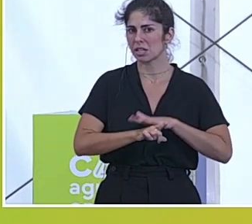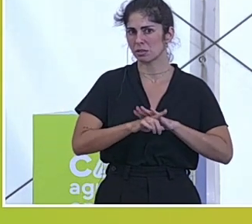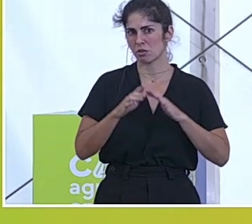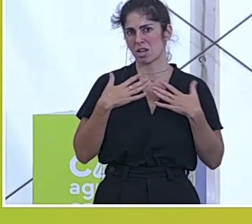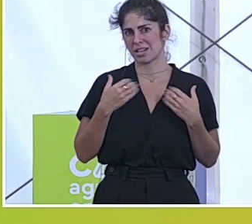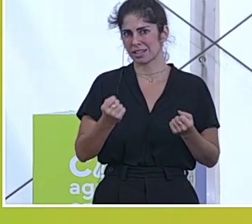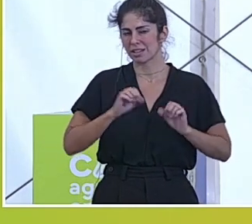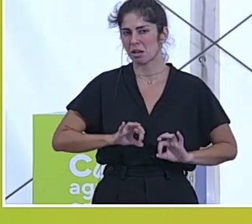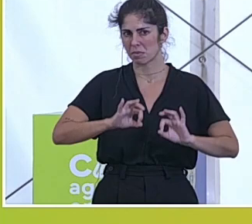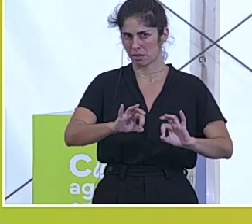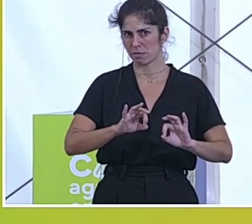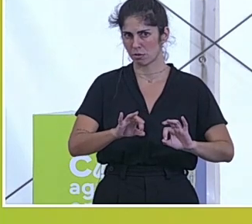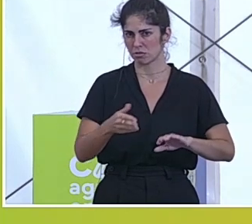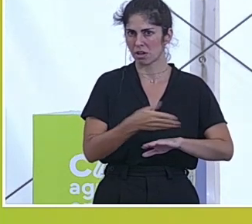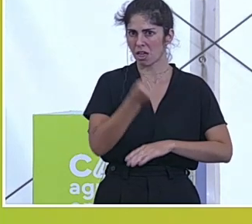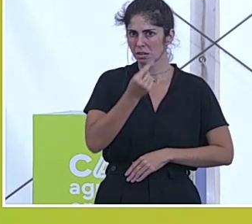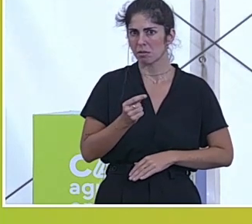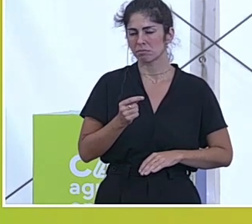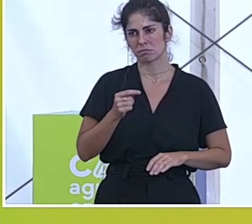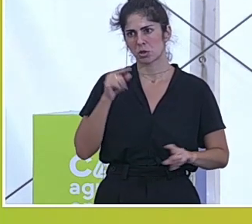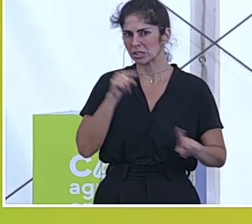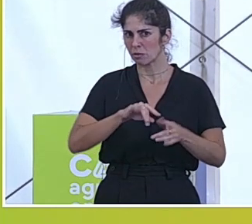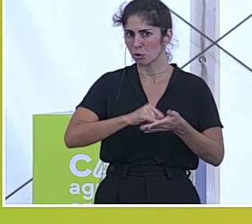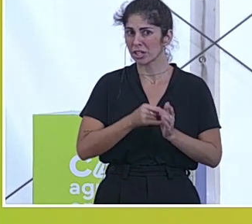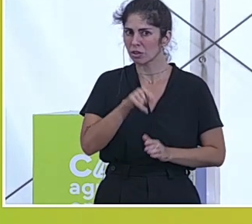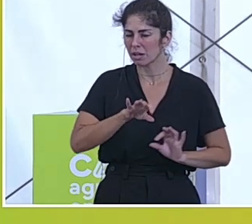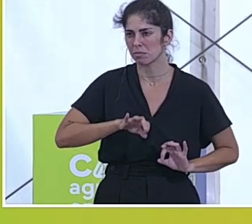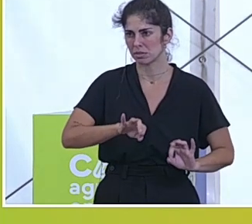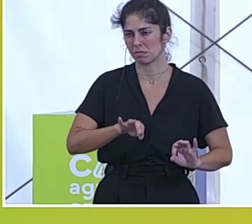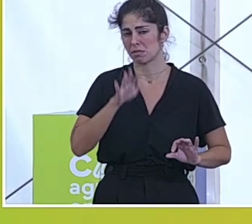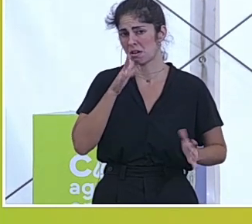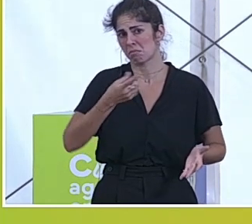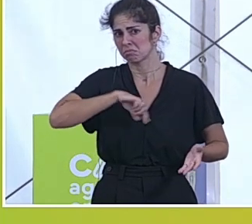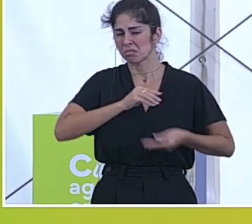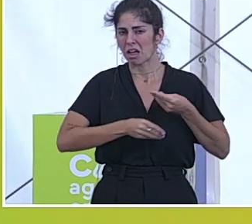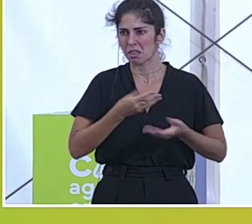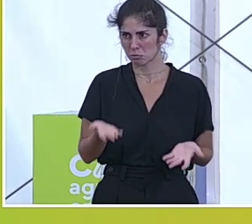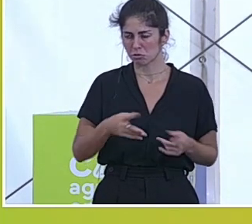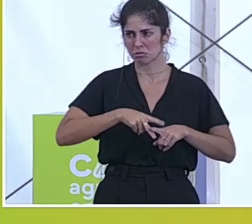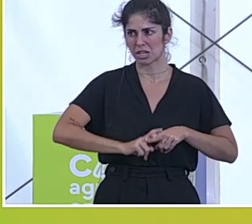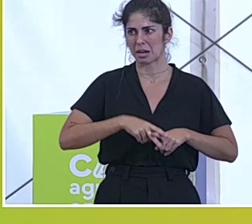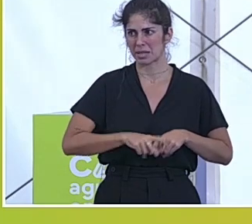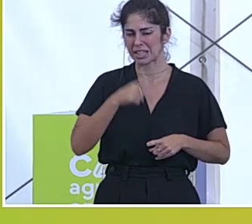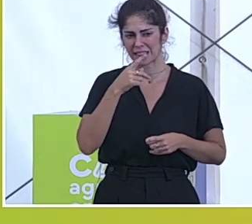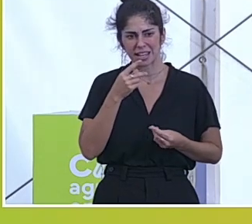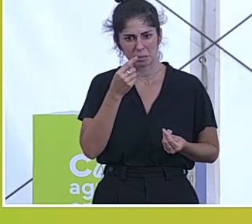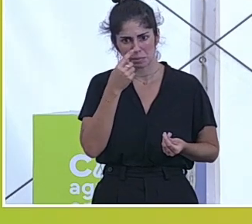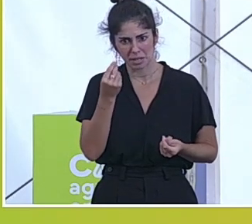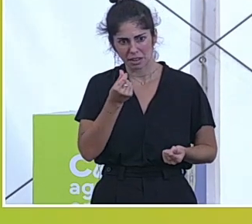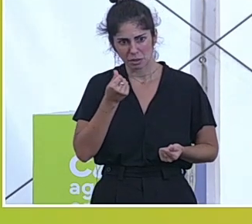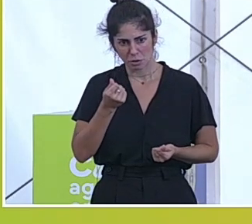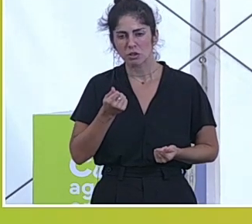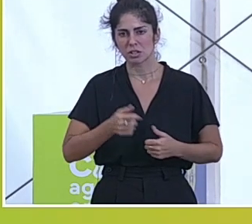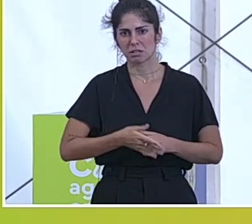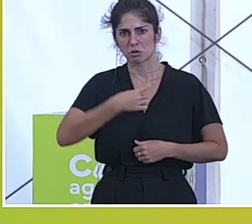específicos diseñados para este tipo de proyectos, ¿no? Pues lo que se ha hecho es implementar una herramienta de predicción. La hemos desarrollado